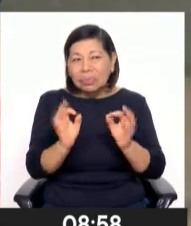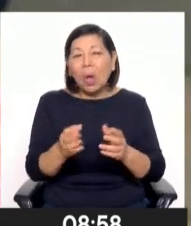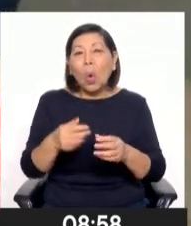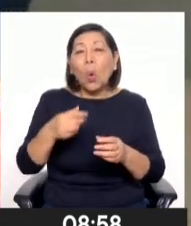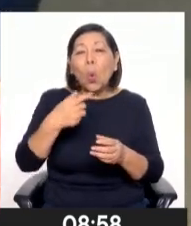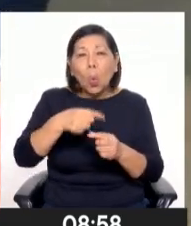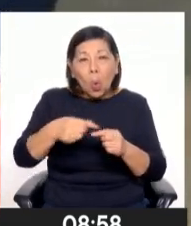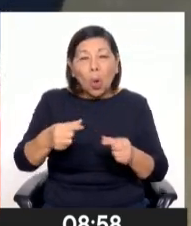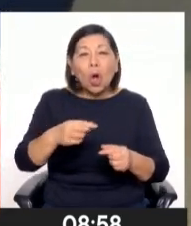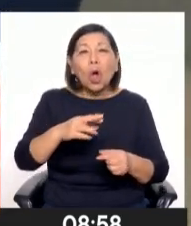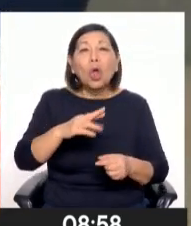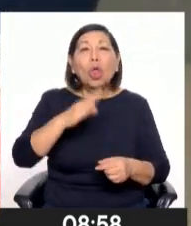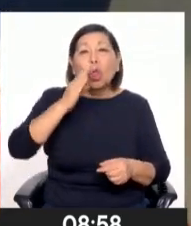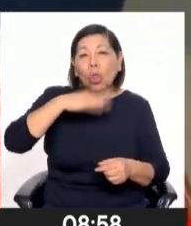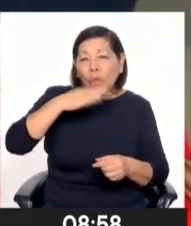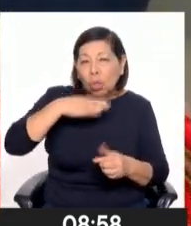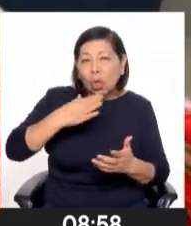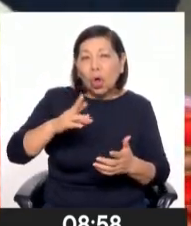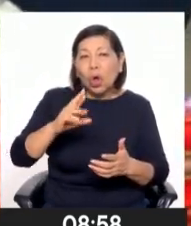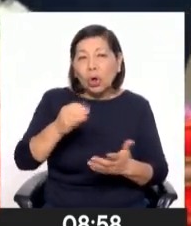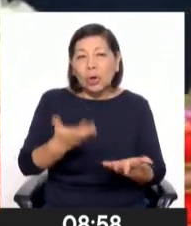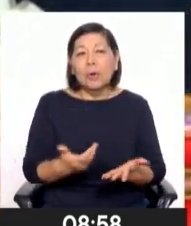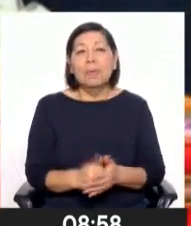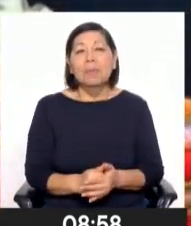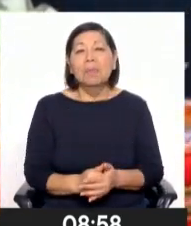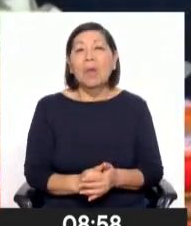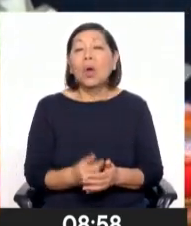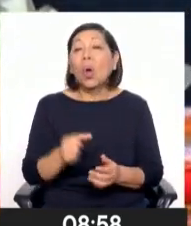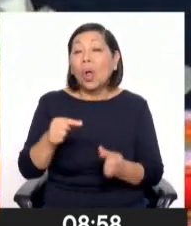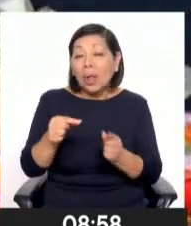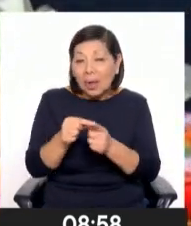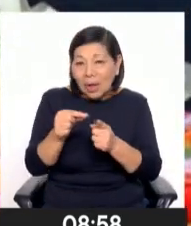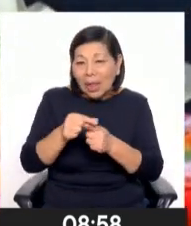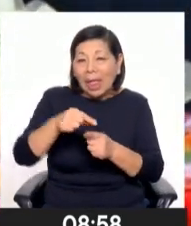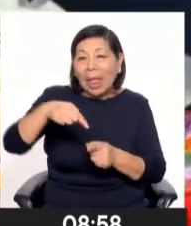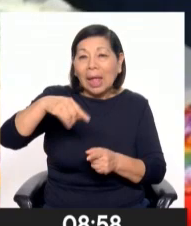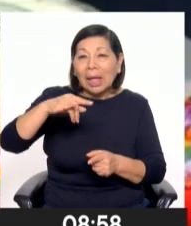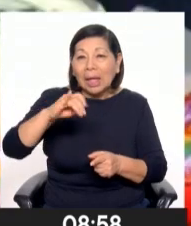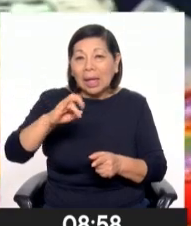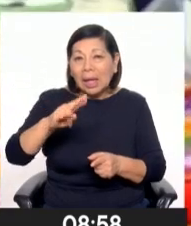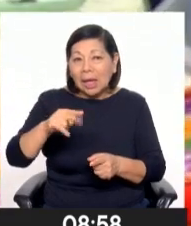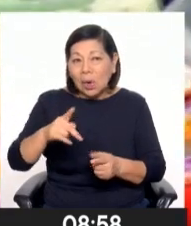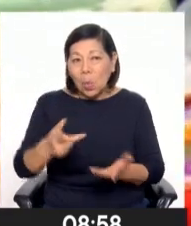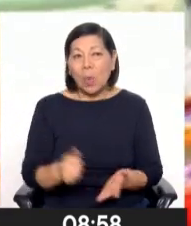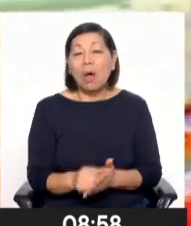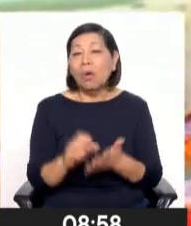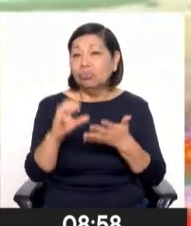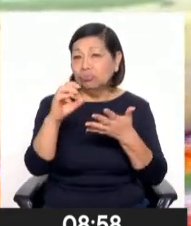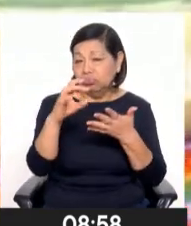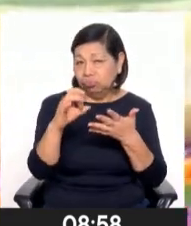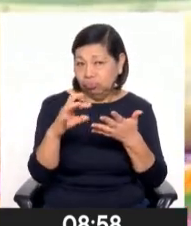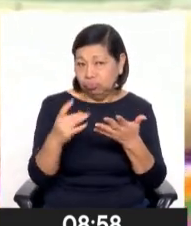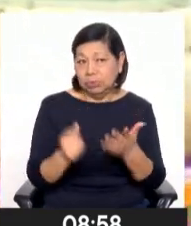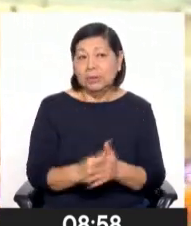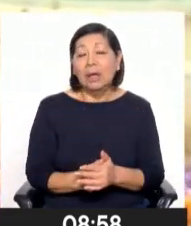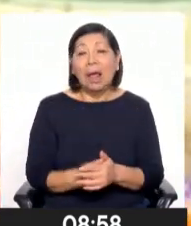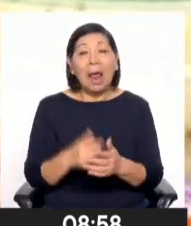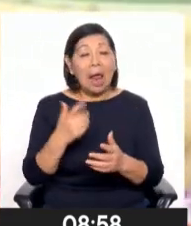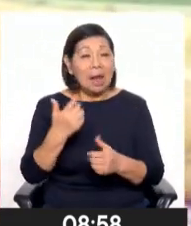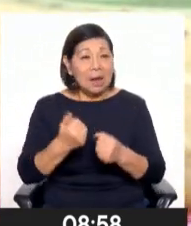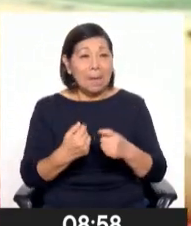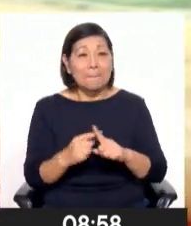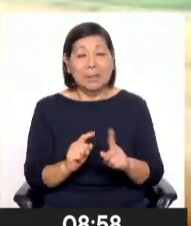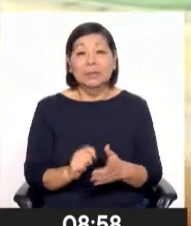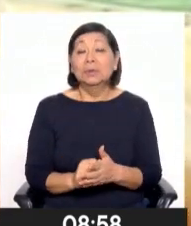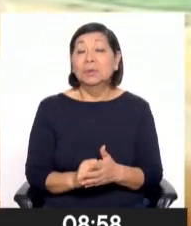aguacatá y con rocoto hay productos con quinoa hay también vamos a encontrar distintos derivados lácteos por